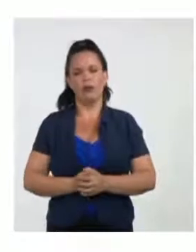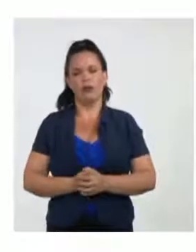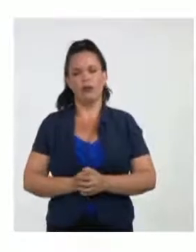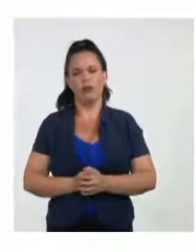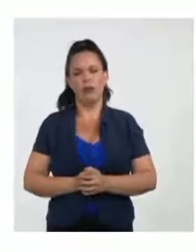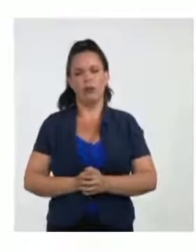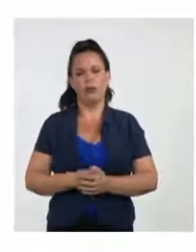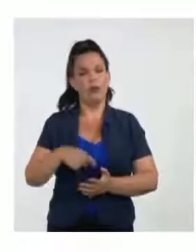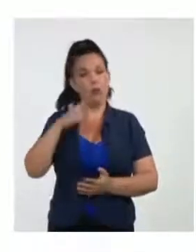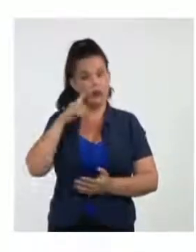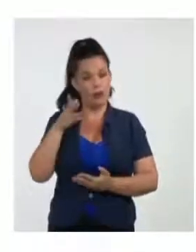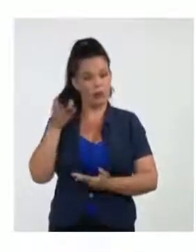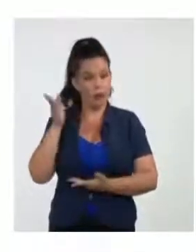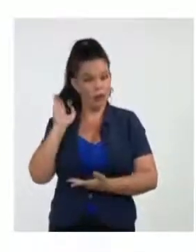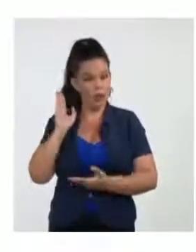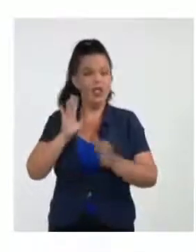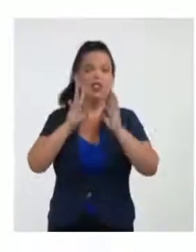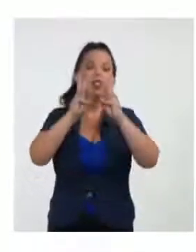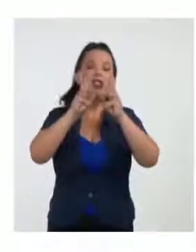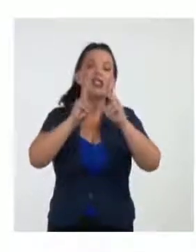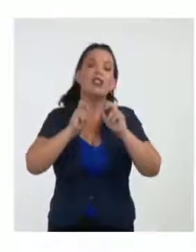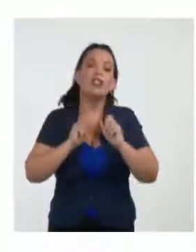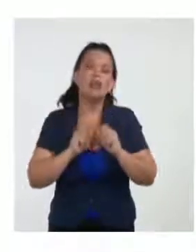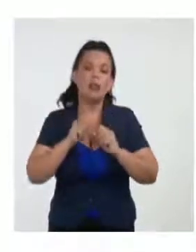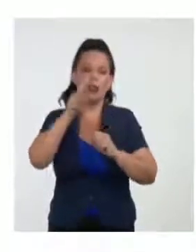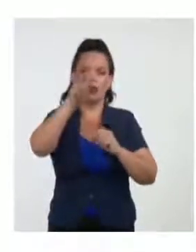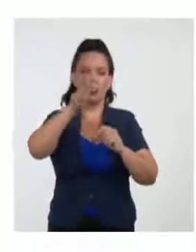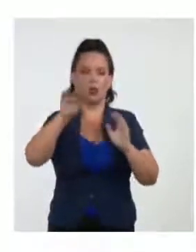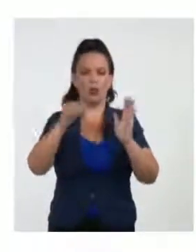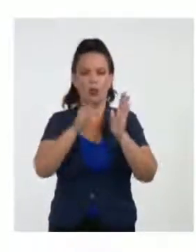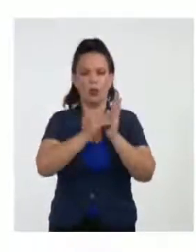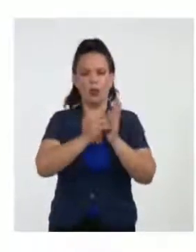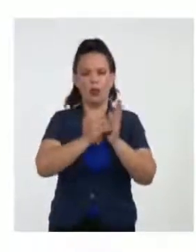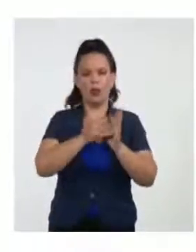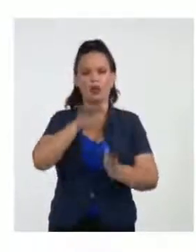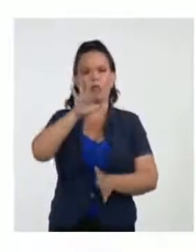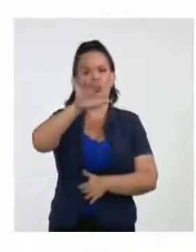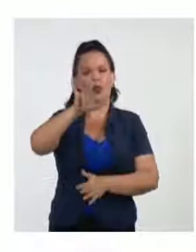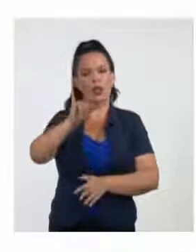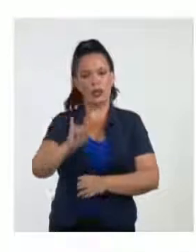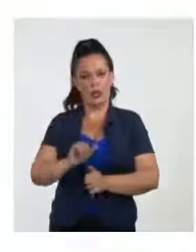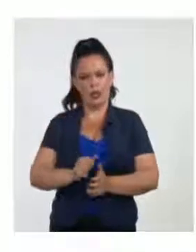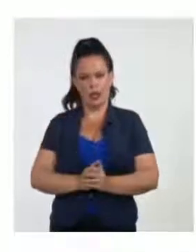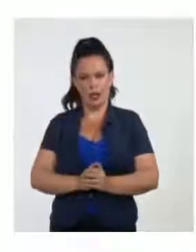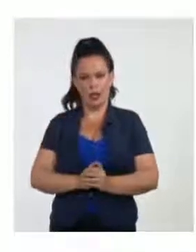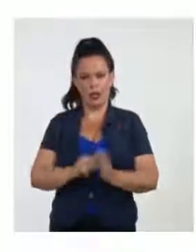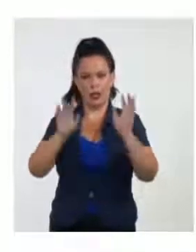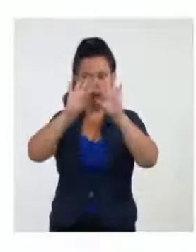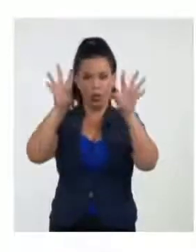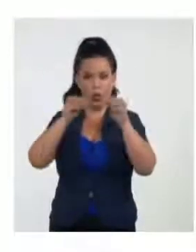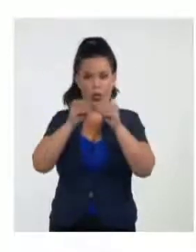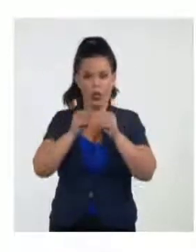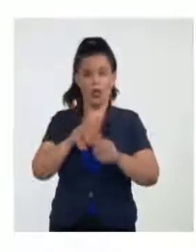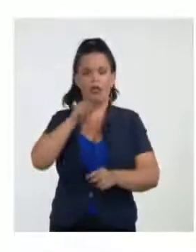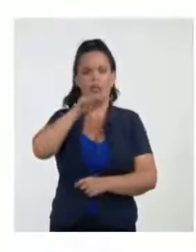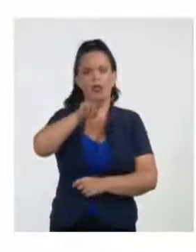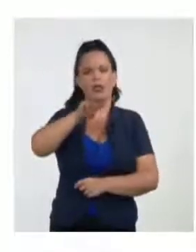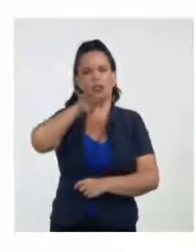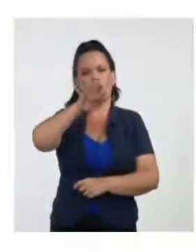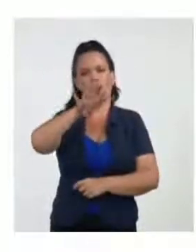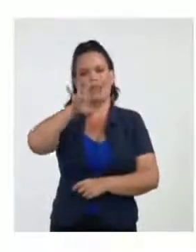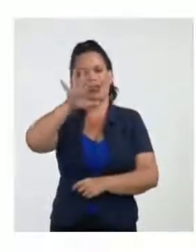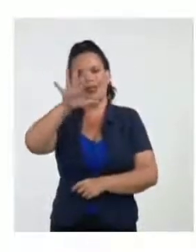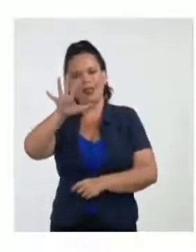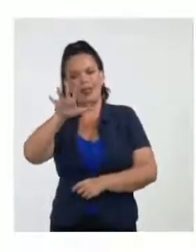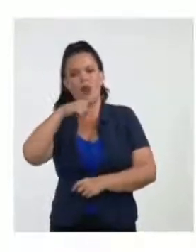la cifra de casos 12.056 y un total de 145